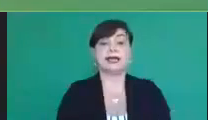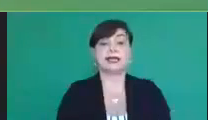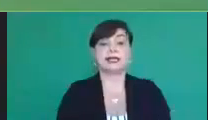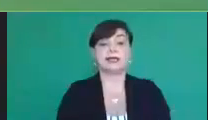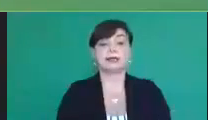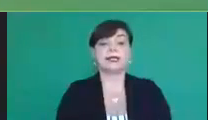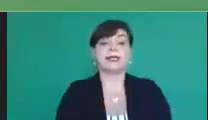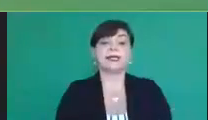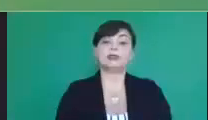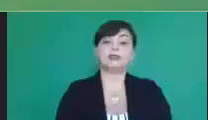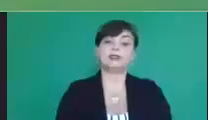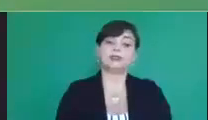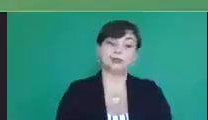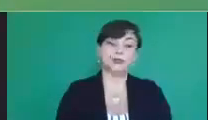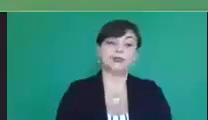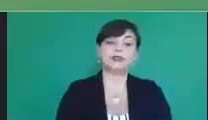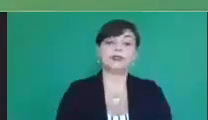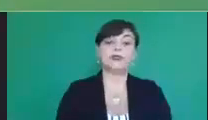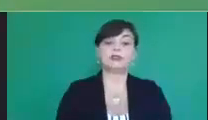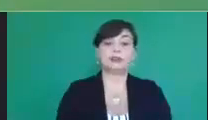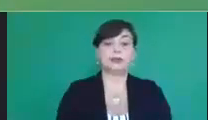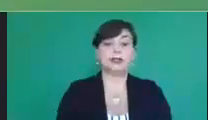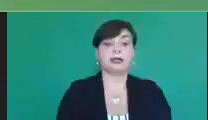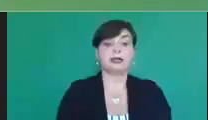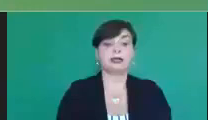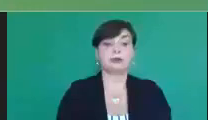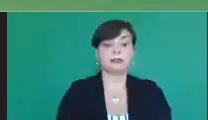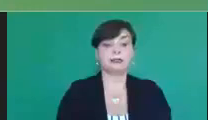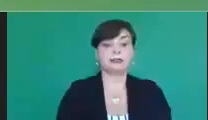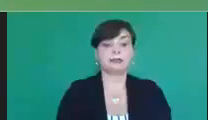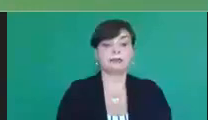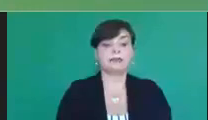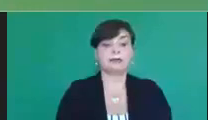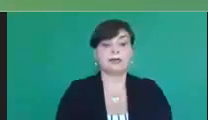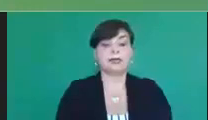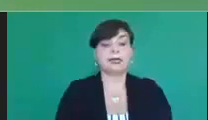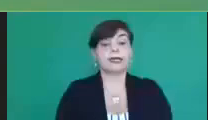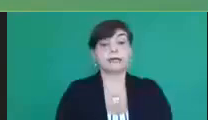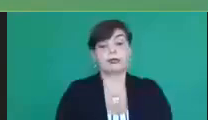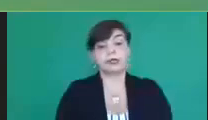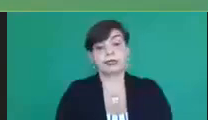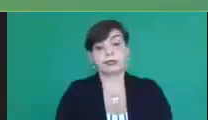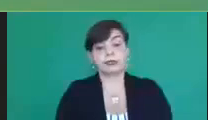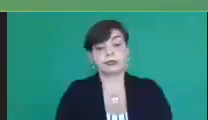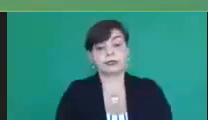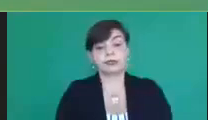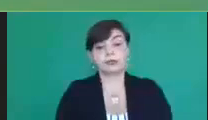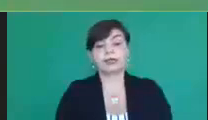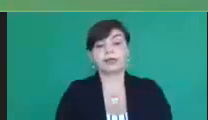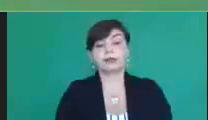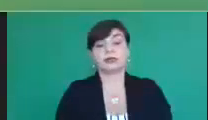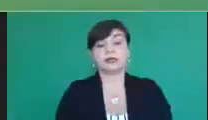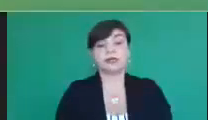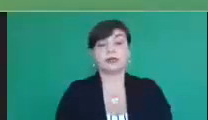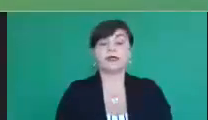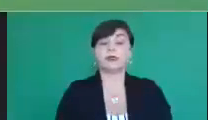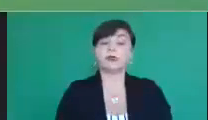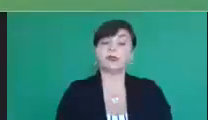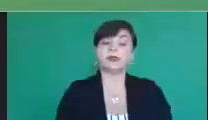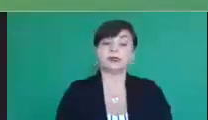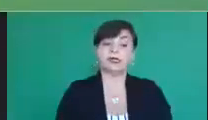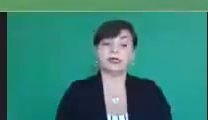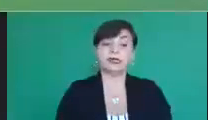de la canal. Y son los inspectores los que toman la muestra en la mayoría de los casos. También en algunos casos o en